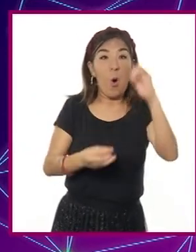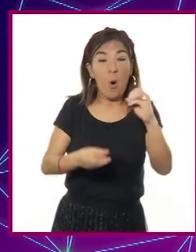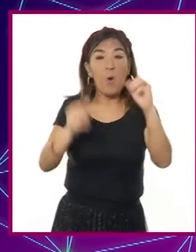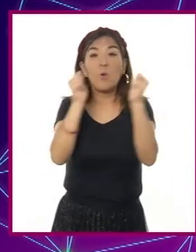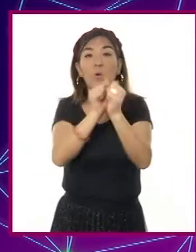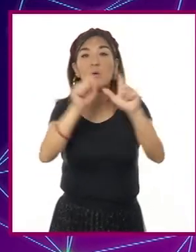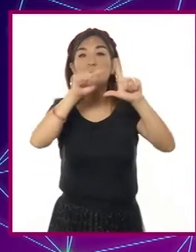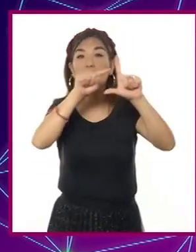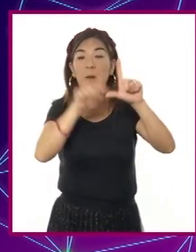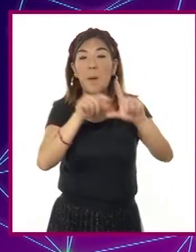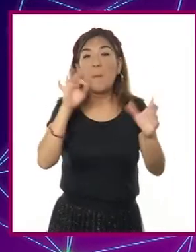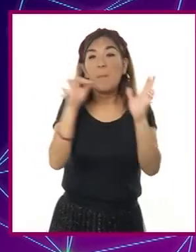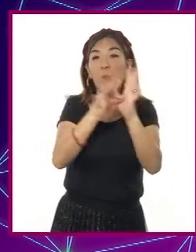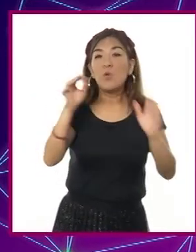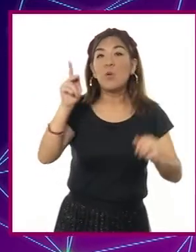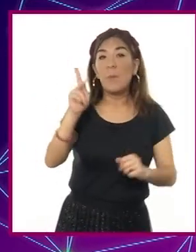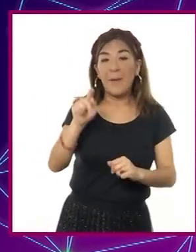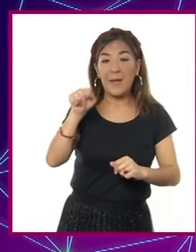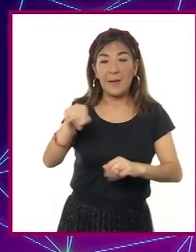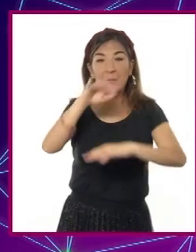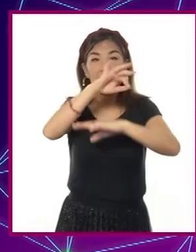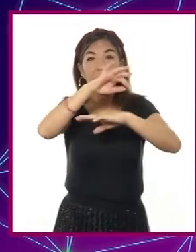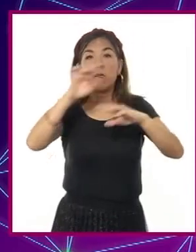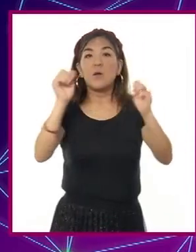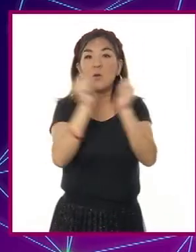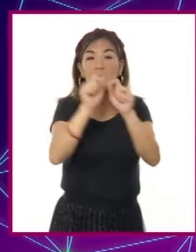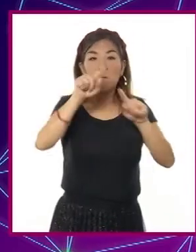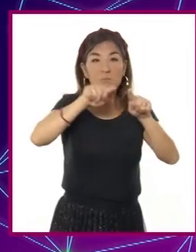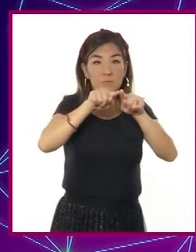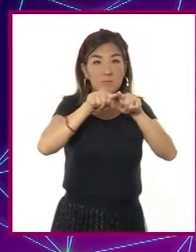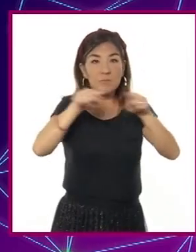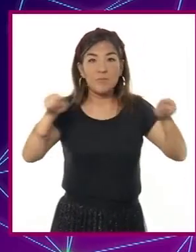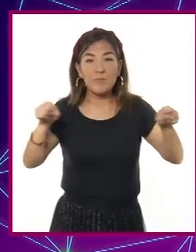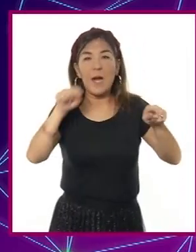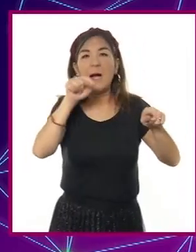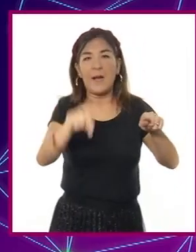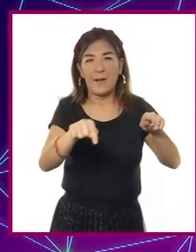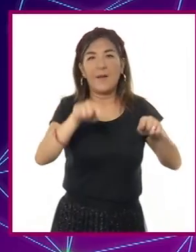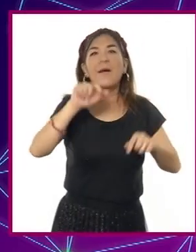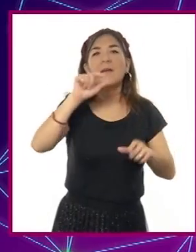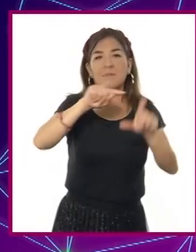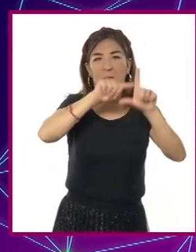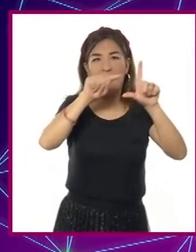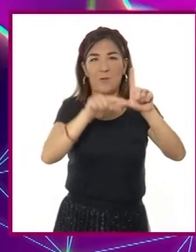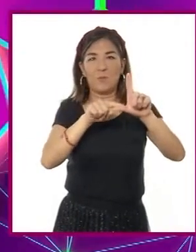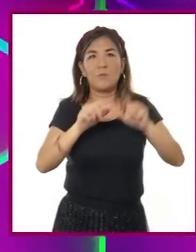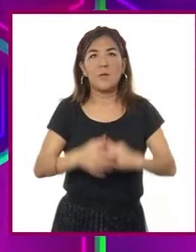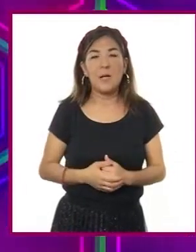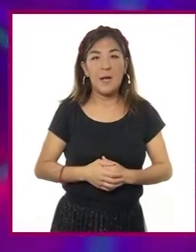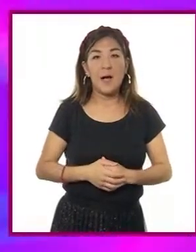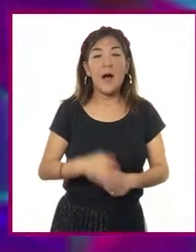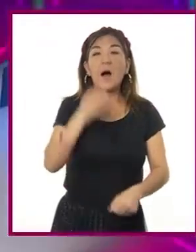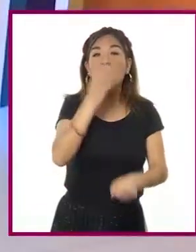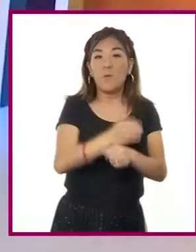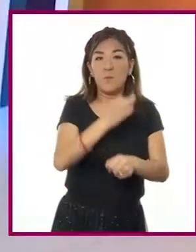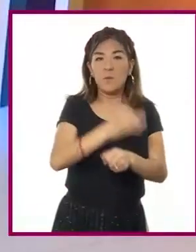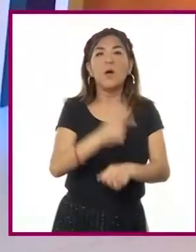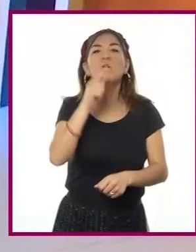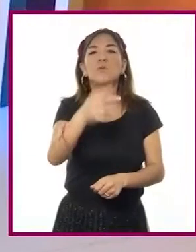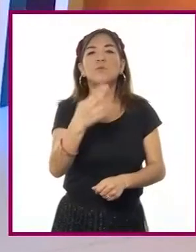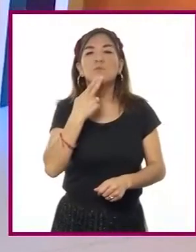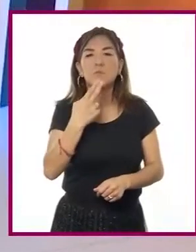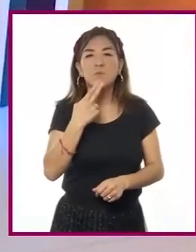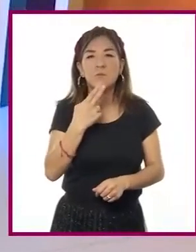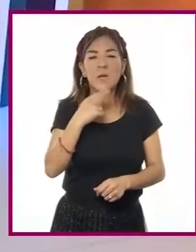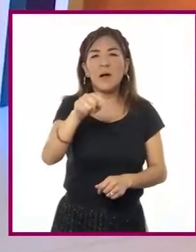el punto P y se obtiene así la bisectriz del ángulo. A continuación, se usa la bisectriz